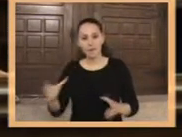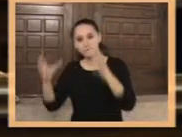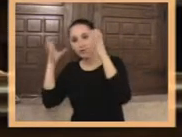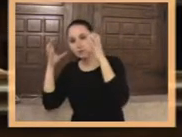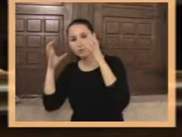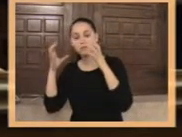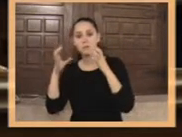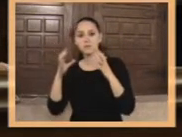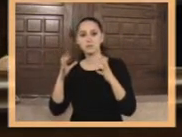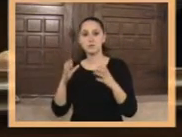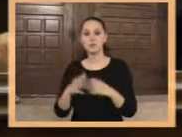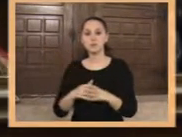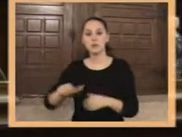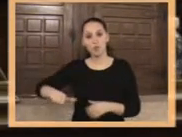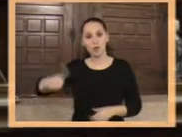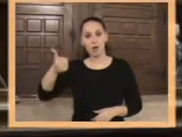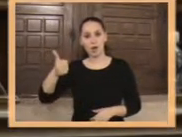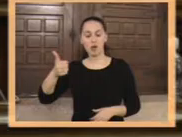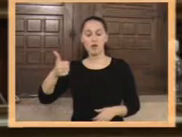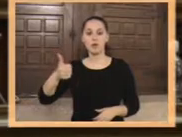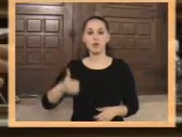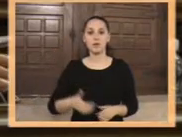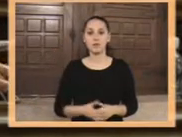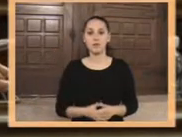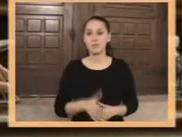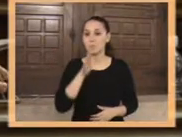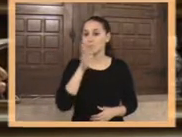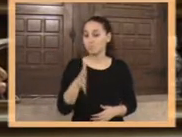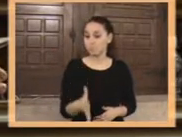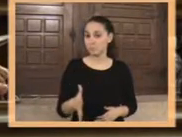conseguimos aprobar en la legislatura pasada. Por tanto,